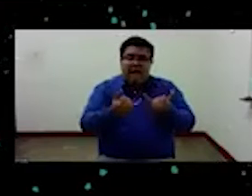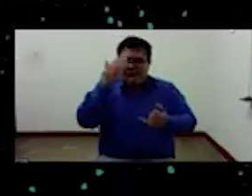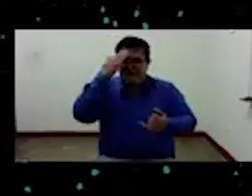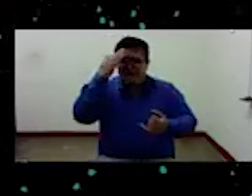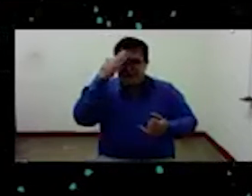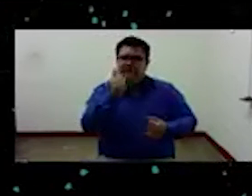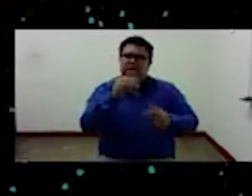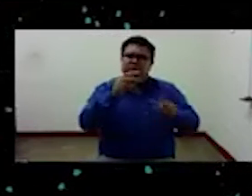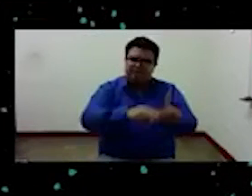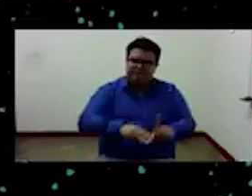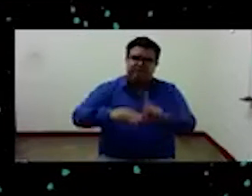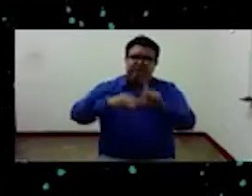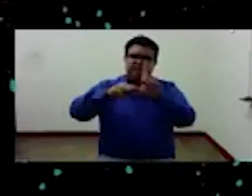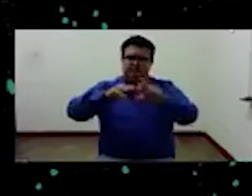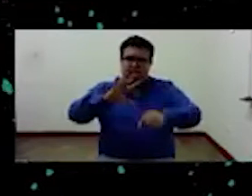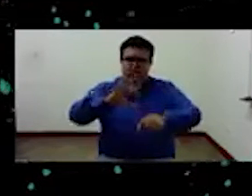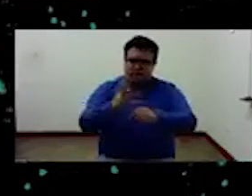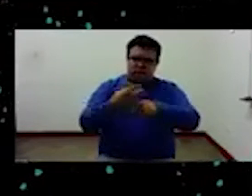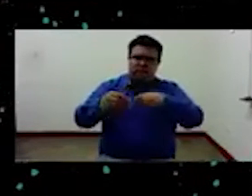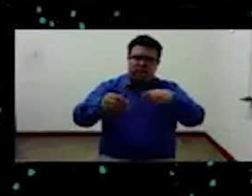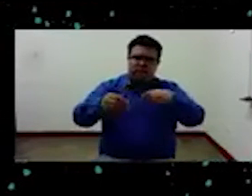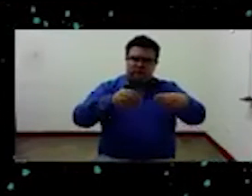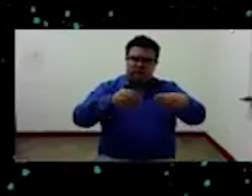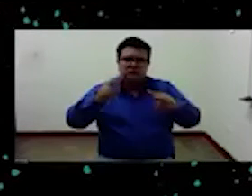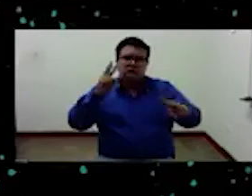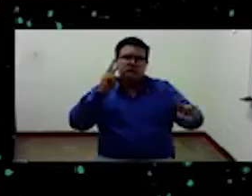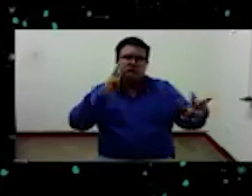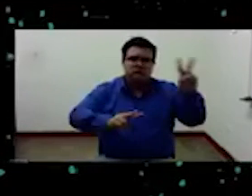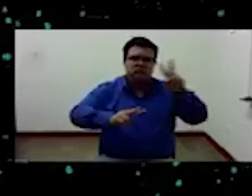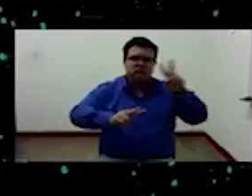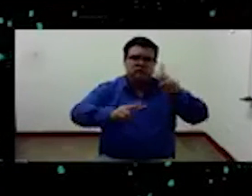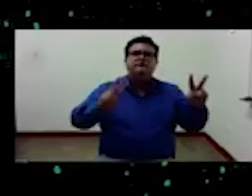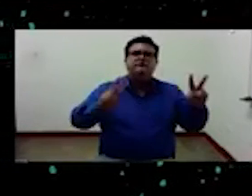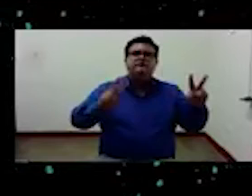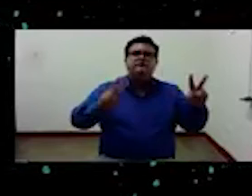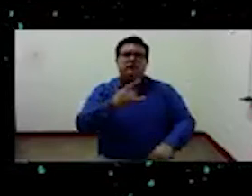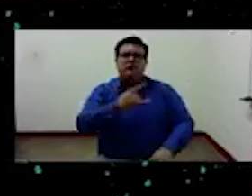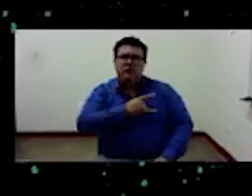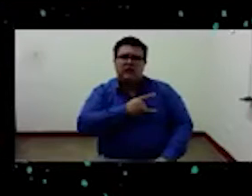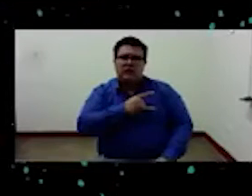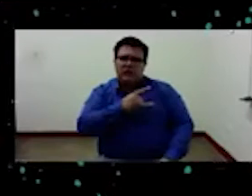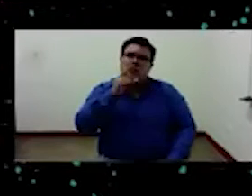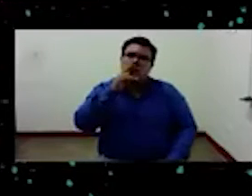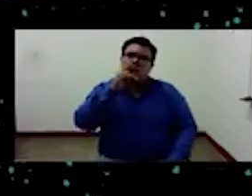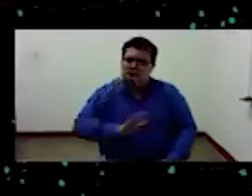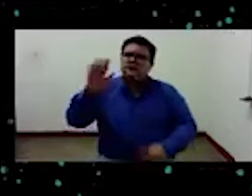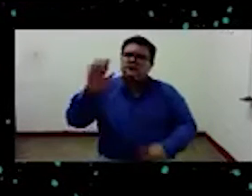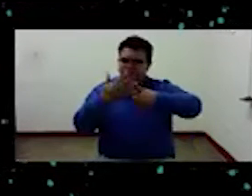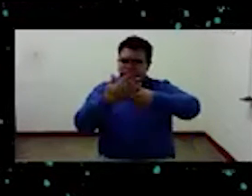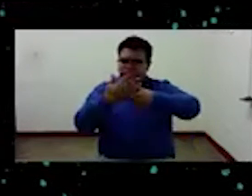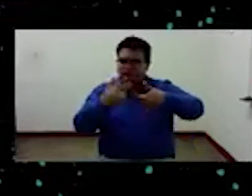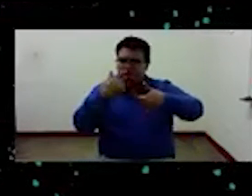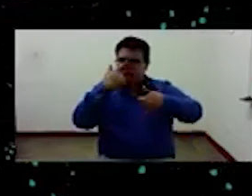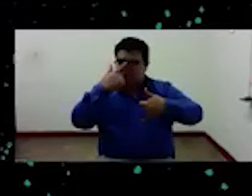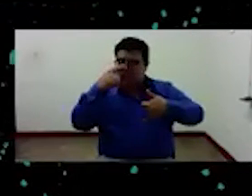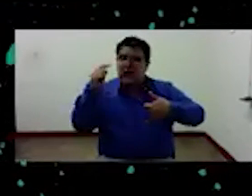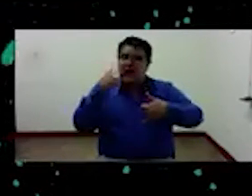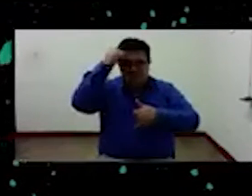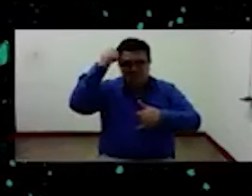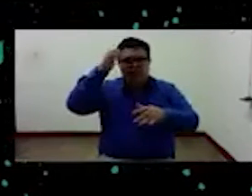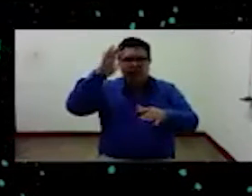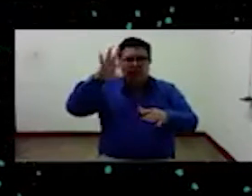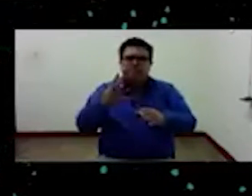maestría en Artes Plásticas y Visuales de la Universidad Nacional de Colombia, donde es profesor adscrito